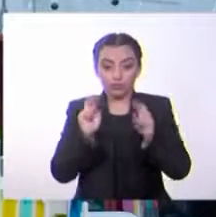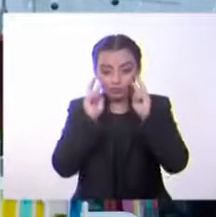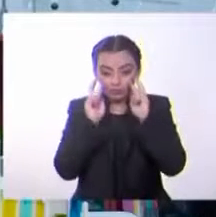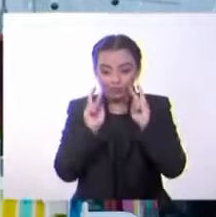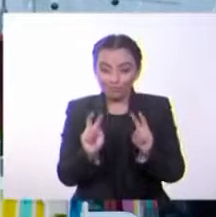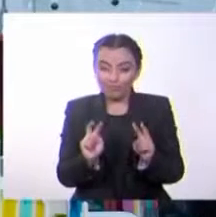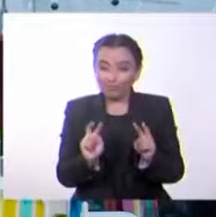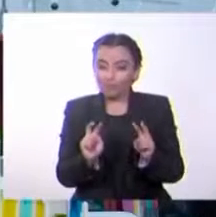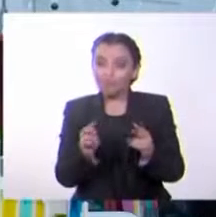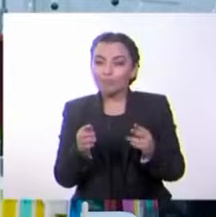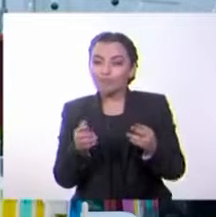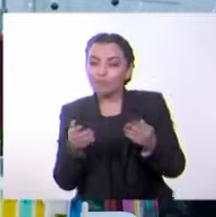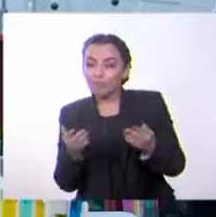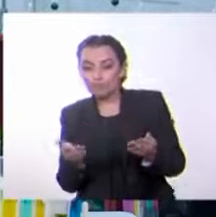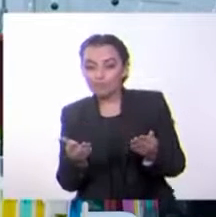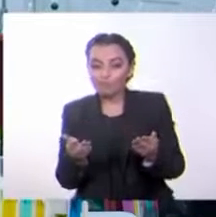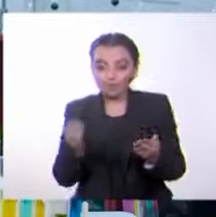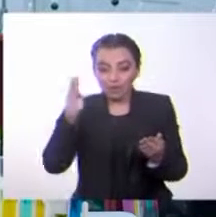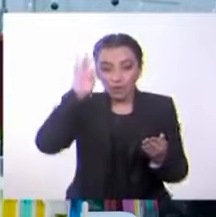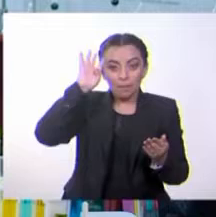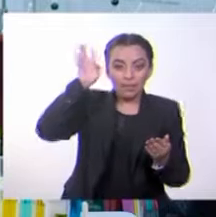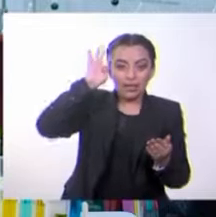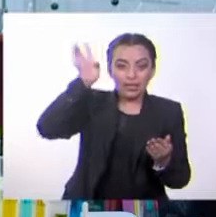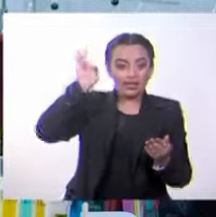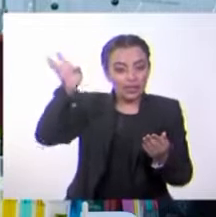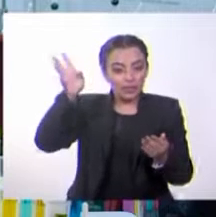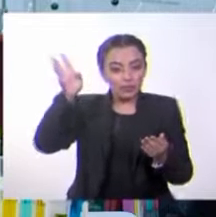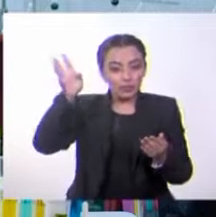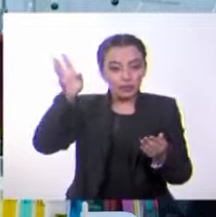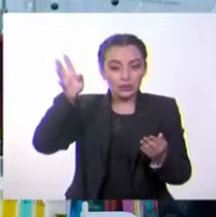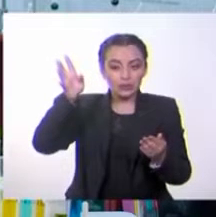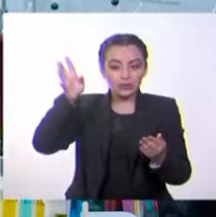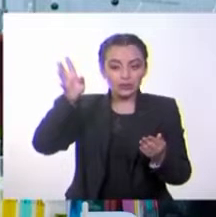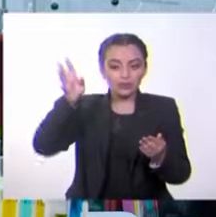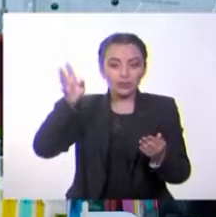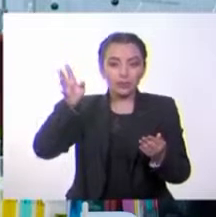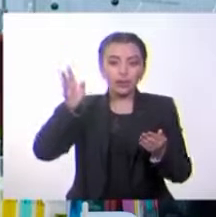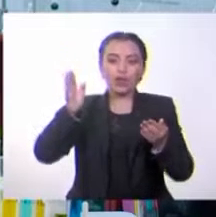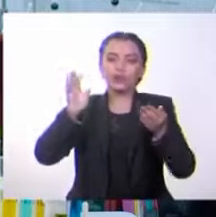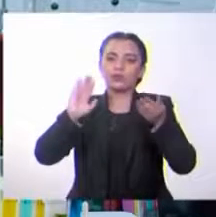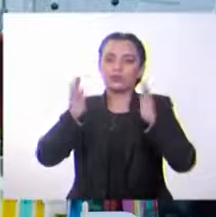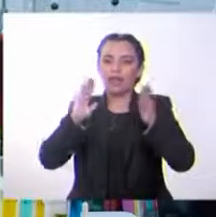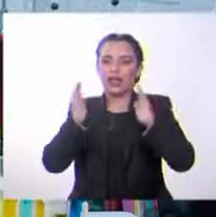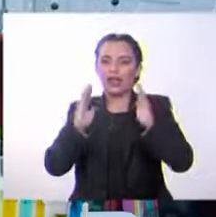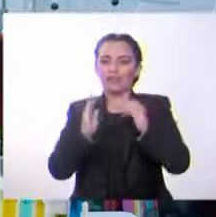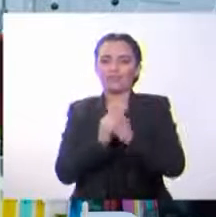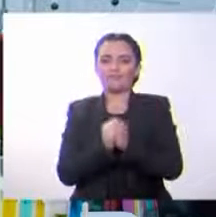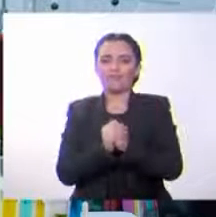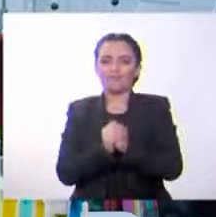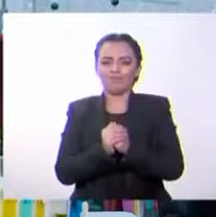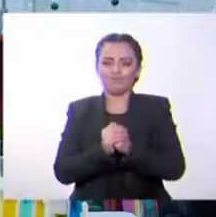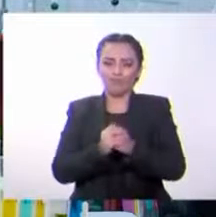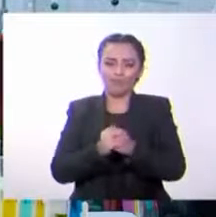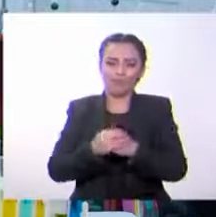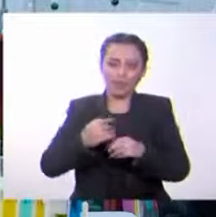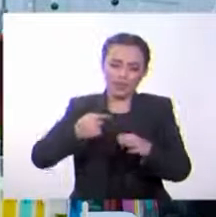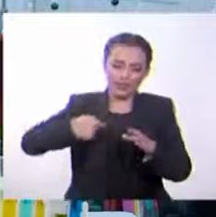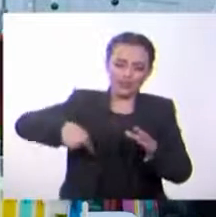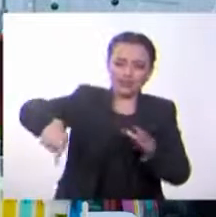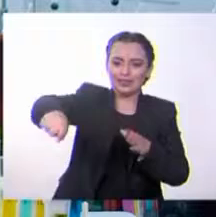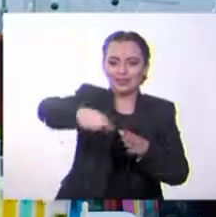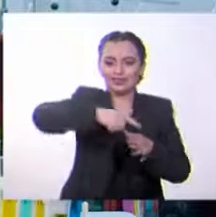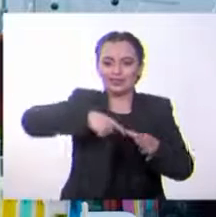mecánico, trata de imaginarlo como si fuera el motor de un vehículo, donde tienes el flujo de agua